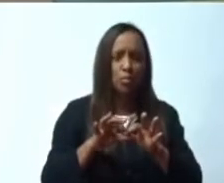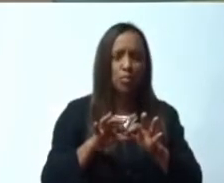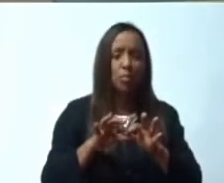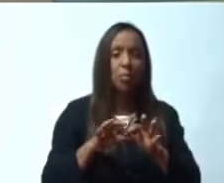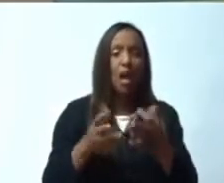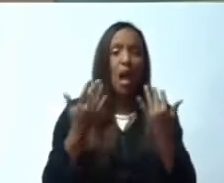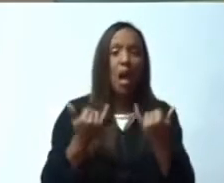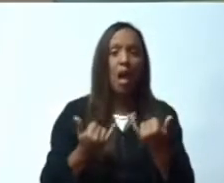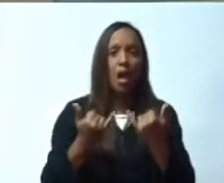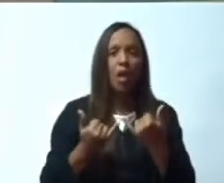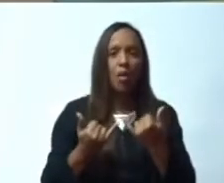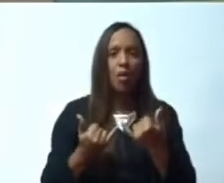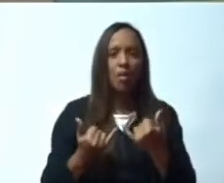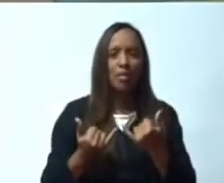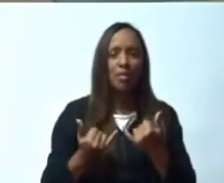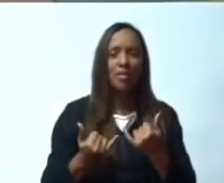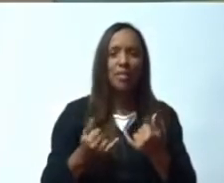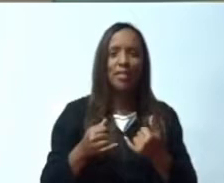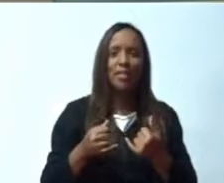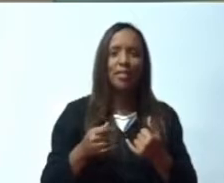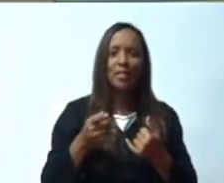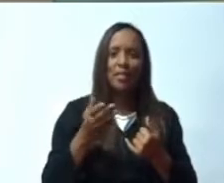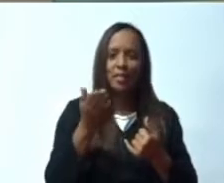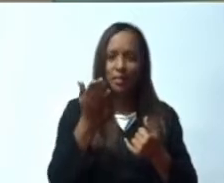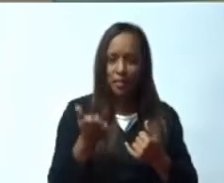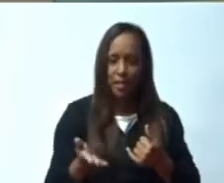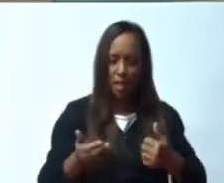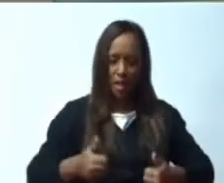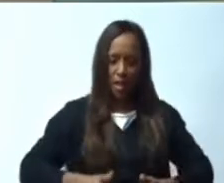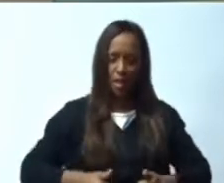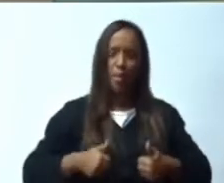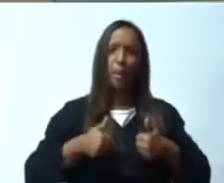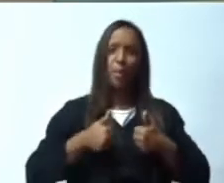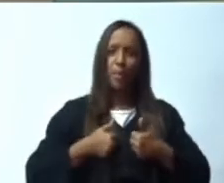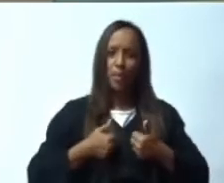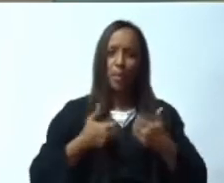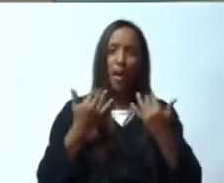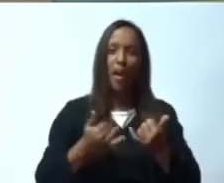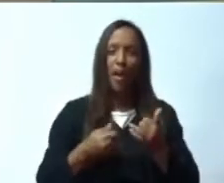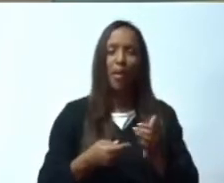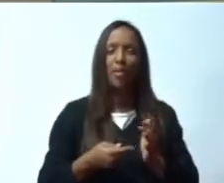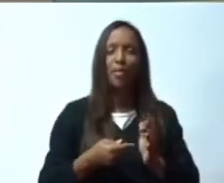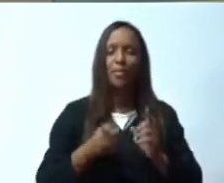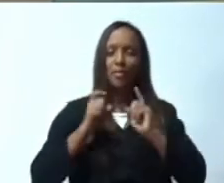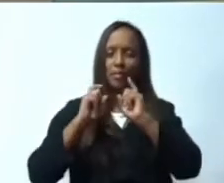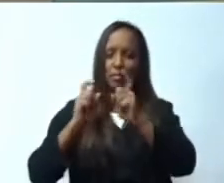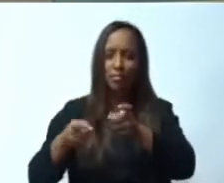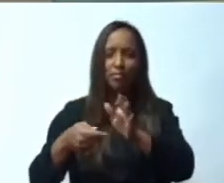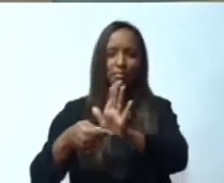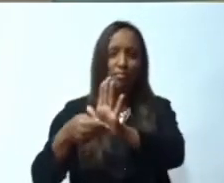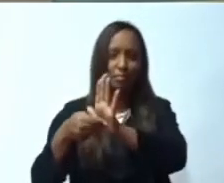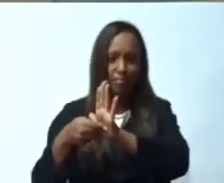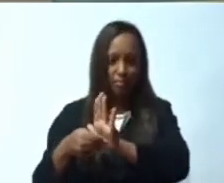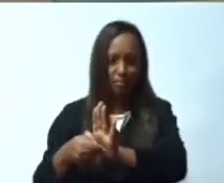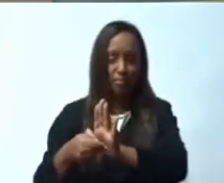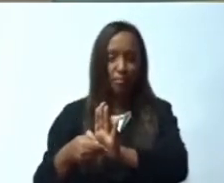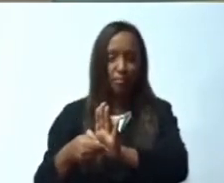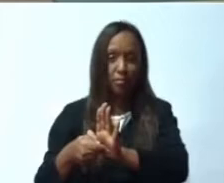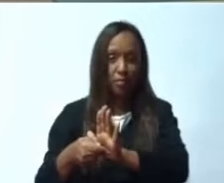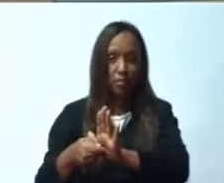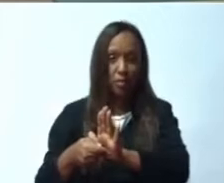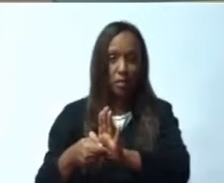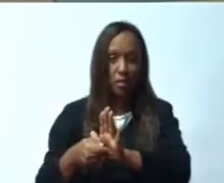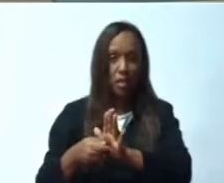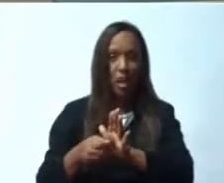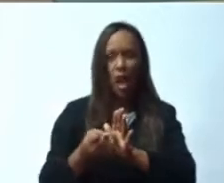seguir aportando a la cultura de la República Dominicana a este